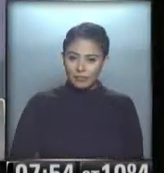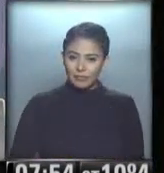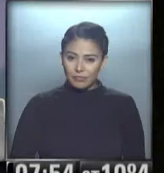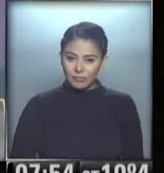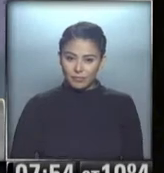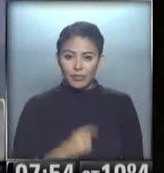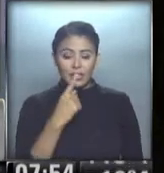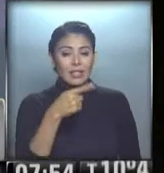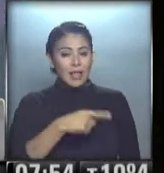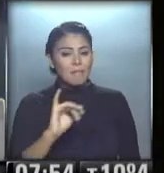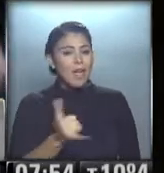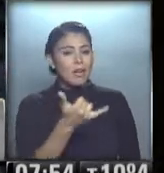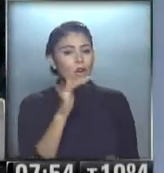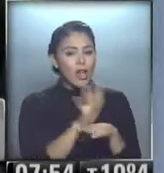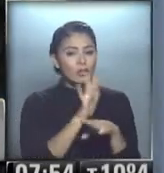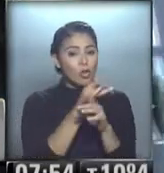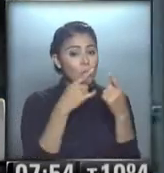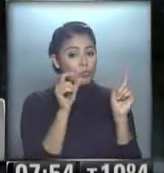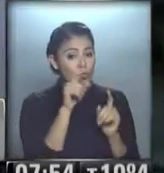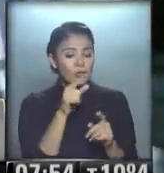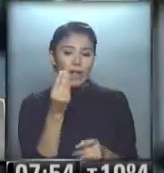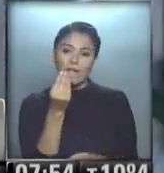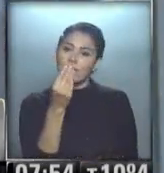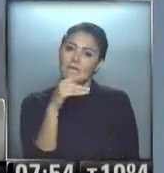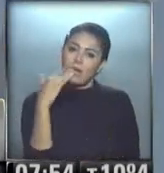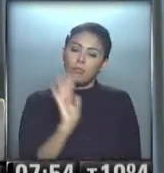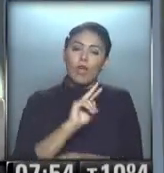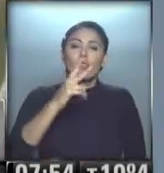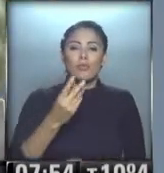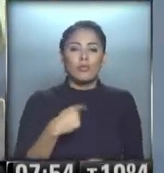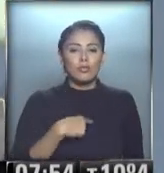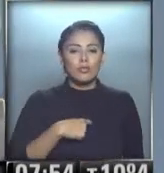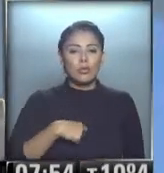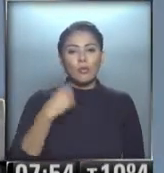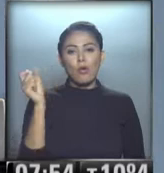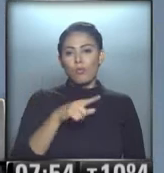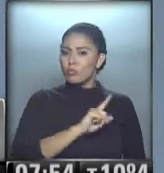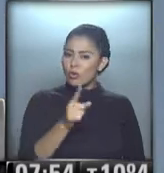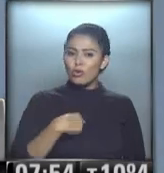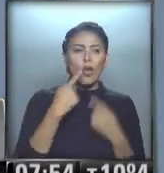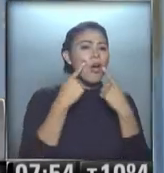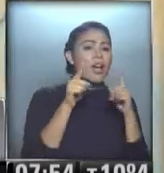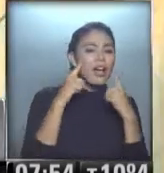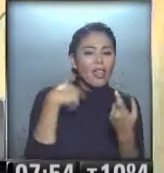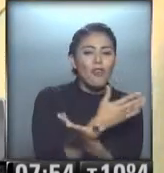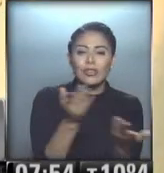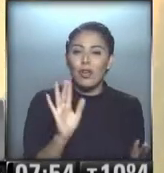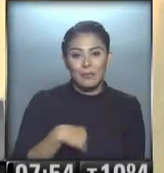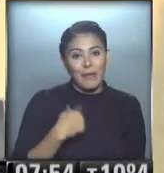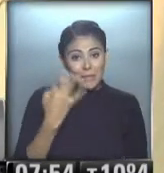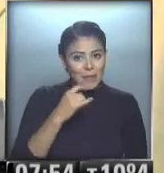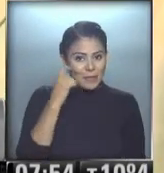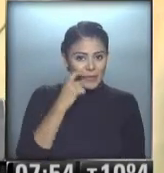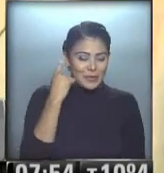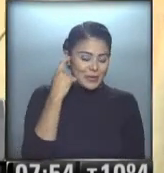mejor actor musical tiene un valor muy especial porque yo no hago esto habitualmente, porque yo no canto en público, porque me da mucha